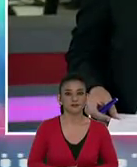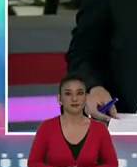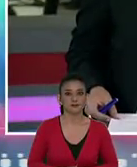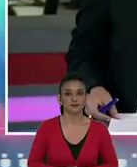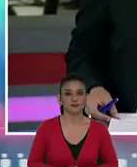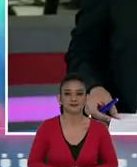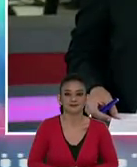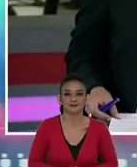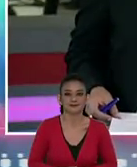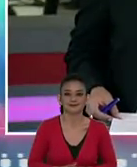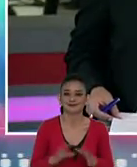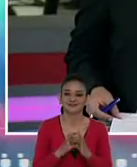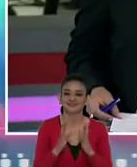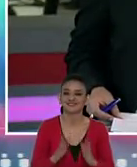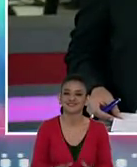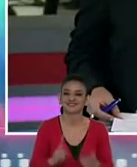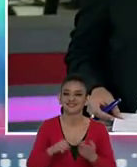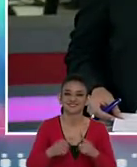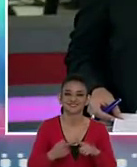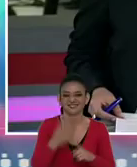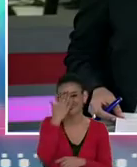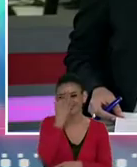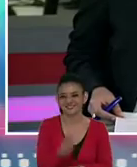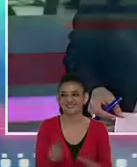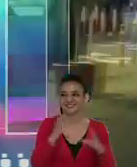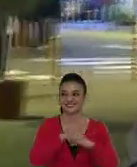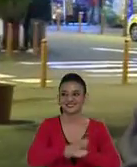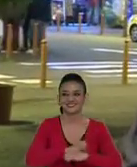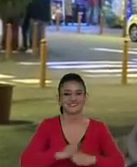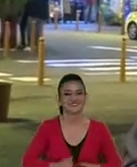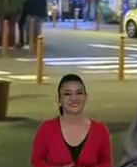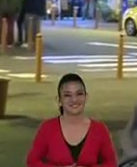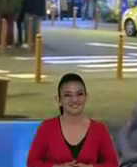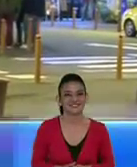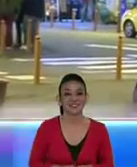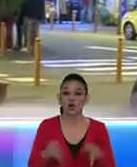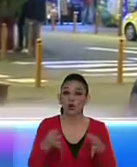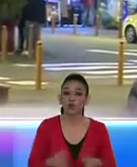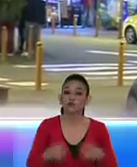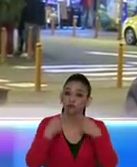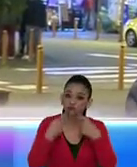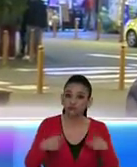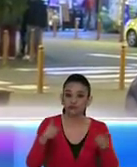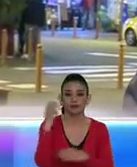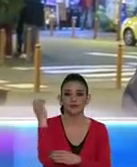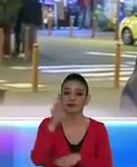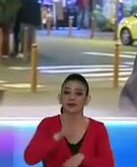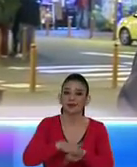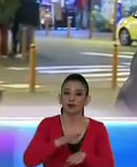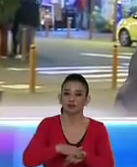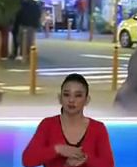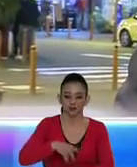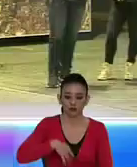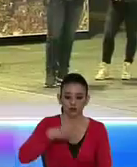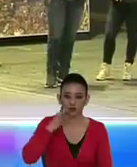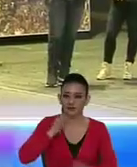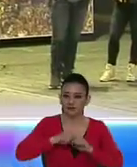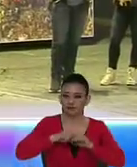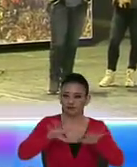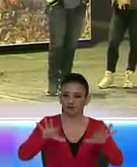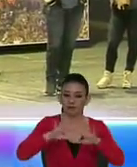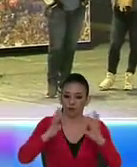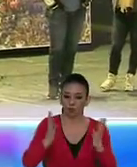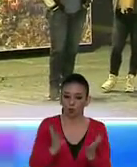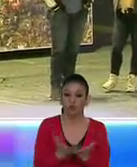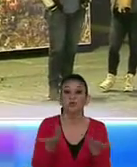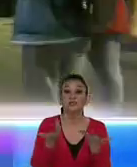María Fernanda, amigos televidentes, buenas noches. Así es. A propósito de la declaratoria de emergencia producto de la pandemia del coronavirus, nosotros nos hemos trasladado